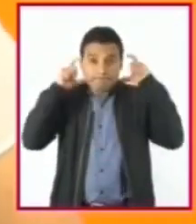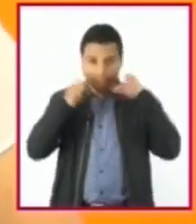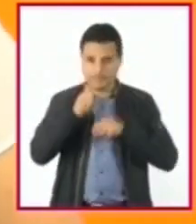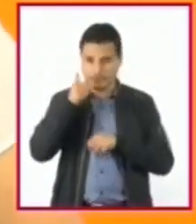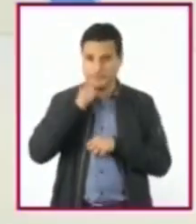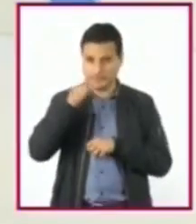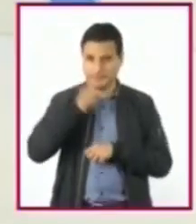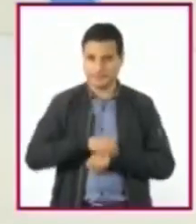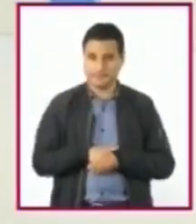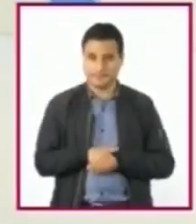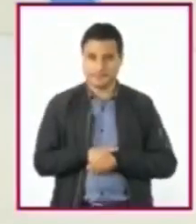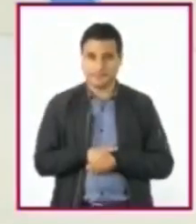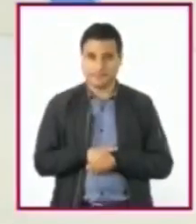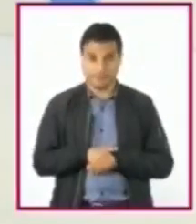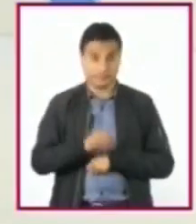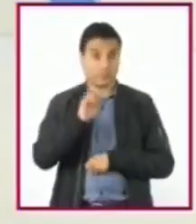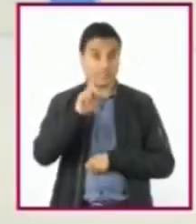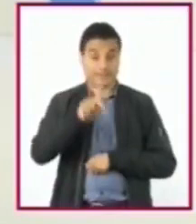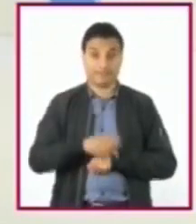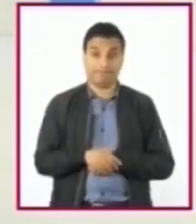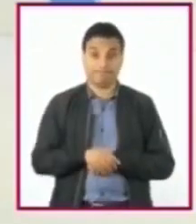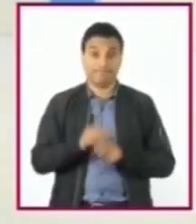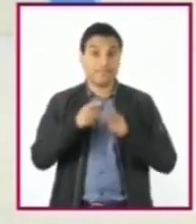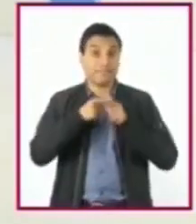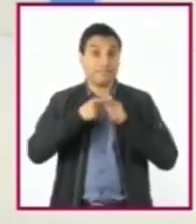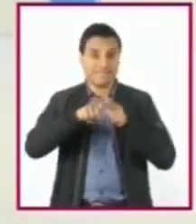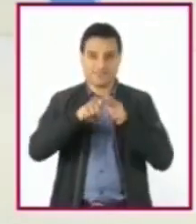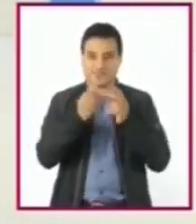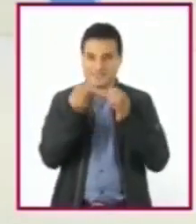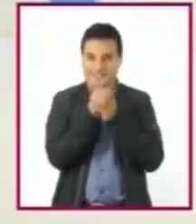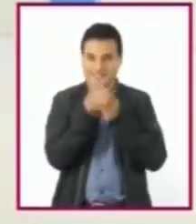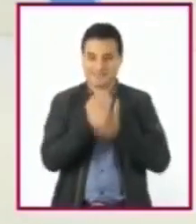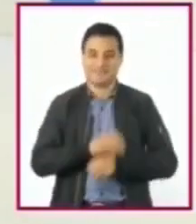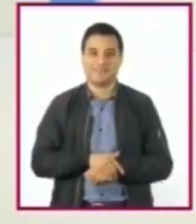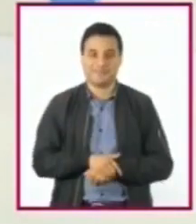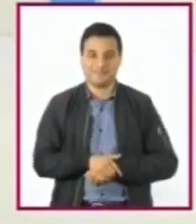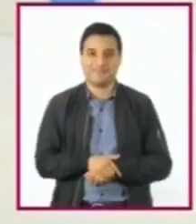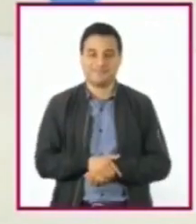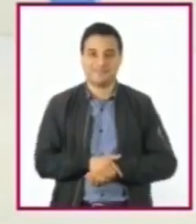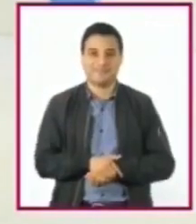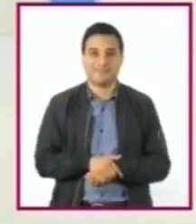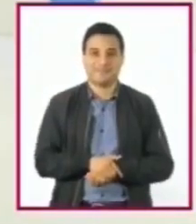distanciamiento físico. Ahora sí, comencemos.